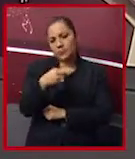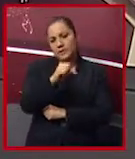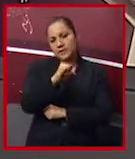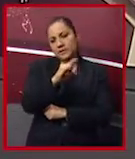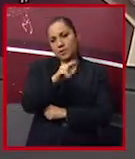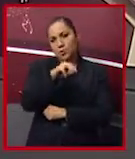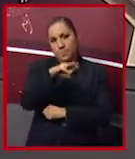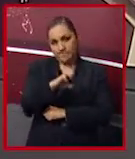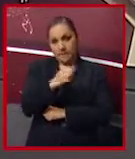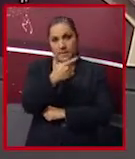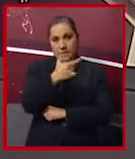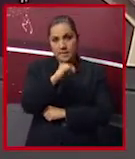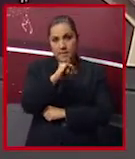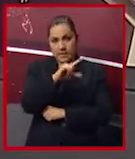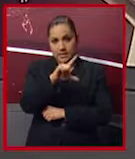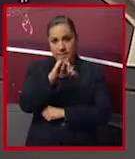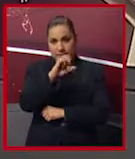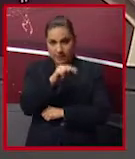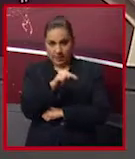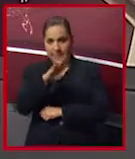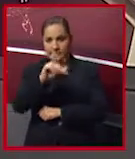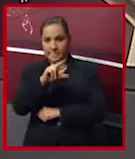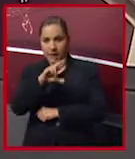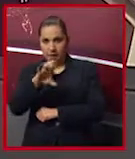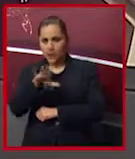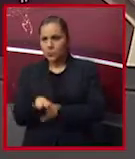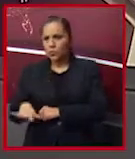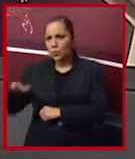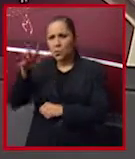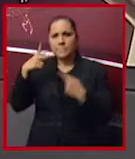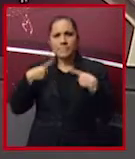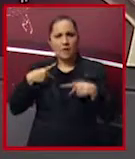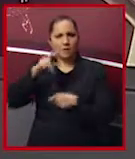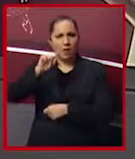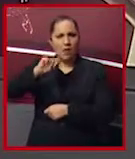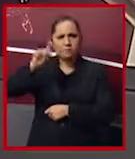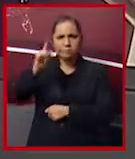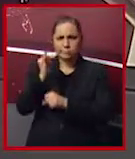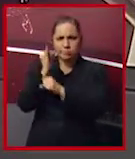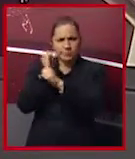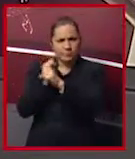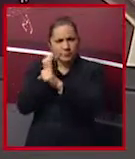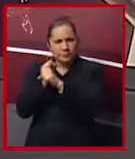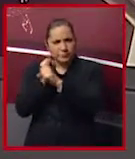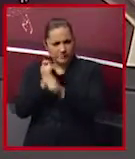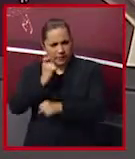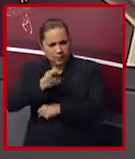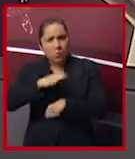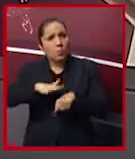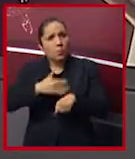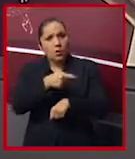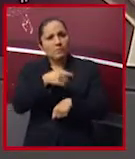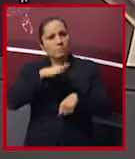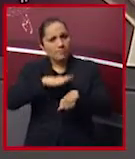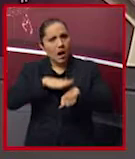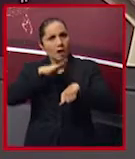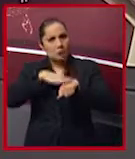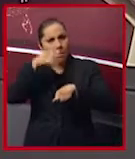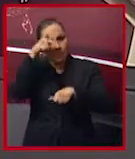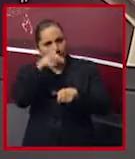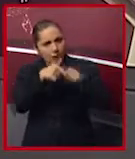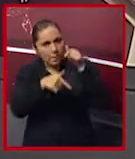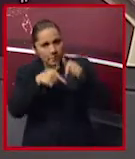síndrome Guillain-Barré, que ha llamado la atención de especialistas e investigadores toda vez que han aumentado los casos.